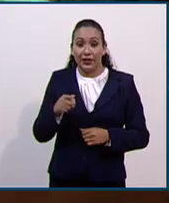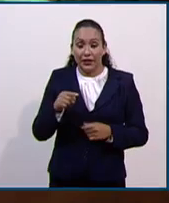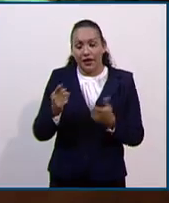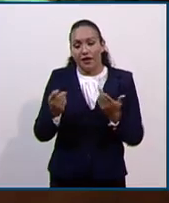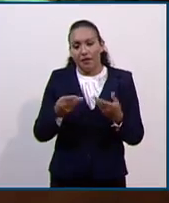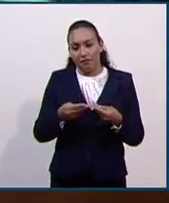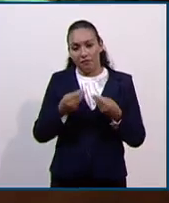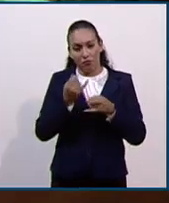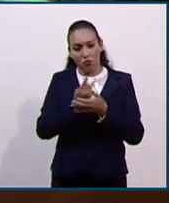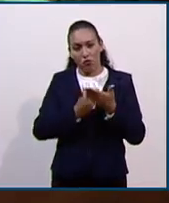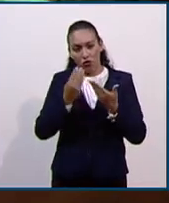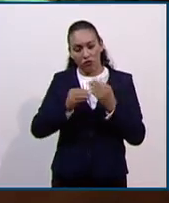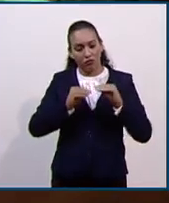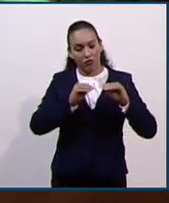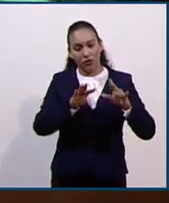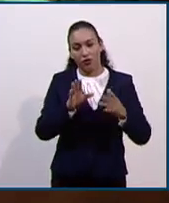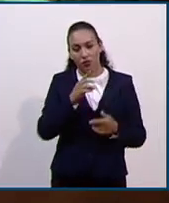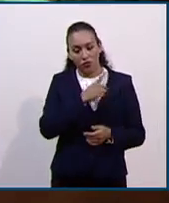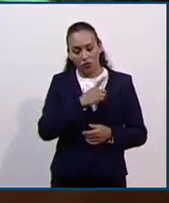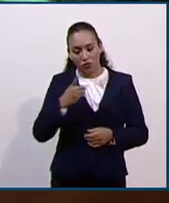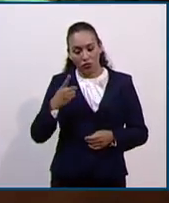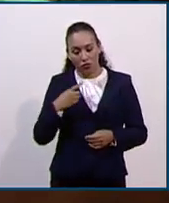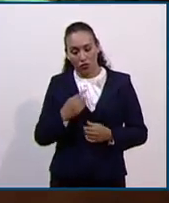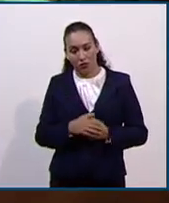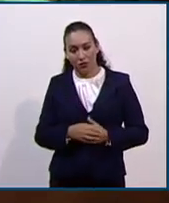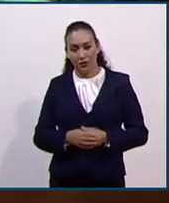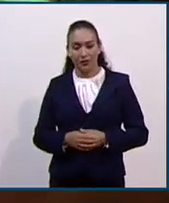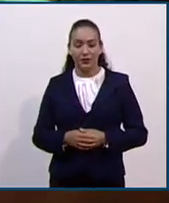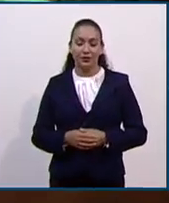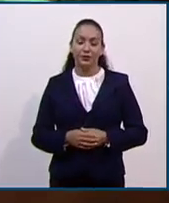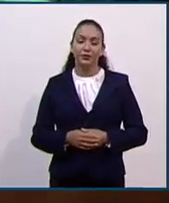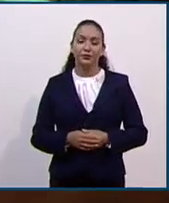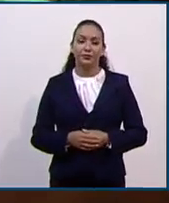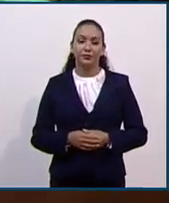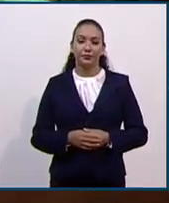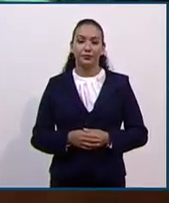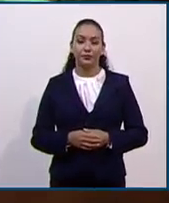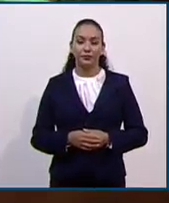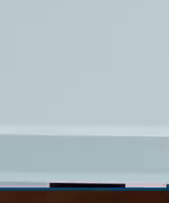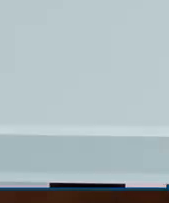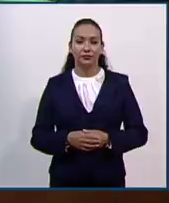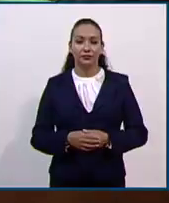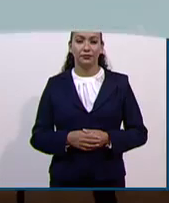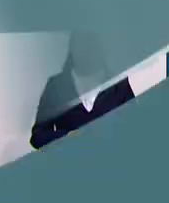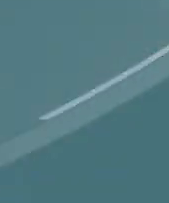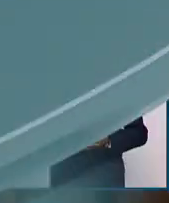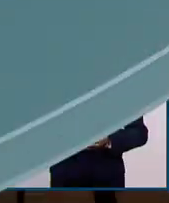litigios. Para el canal del Poder Judicial de la Federación, Juan Carlos González.